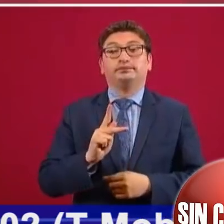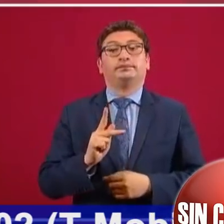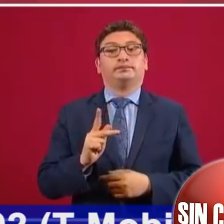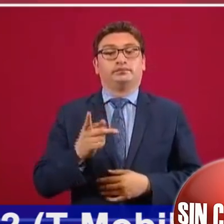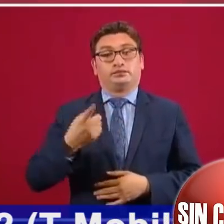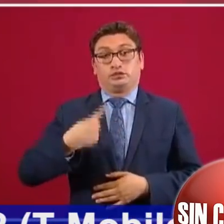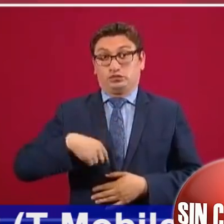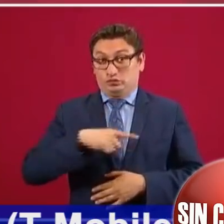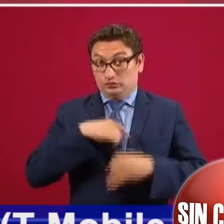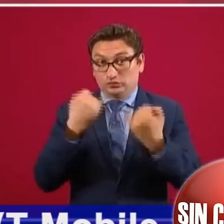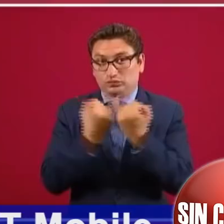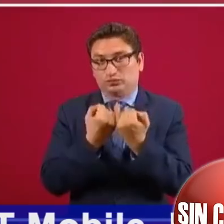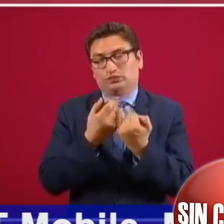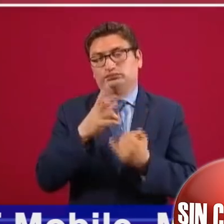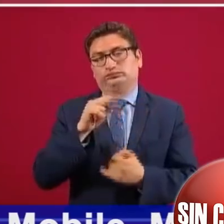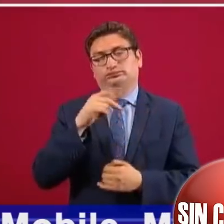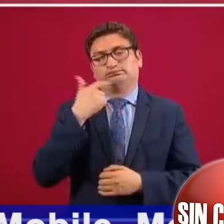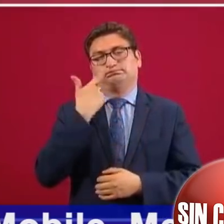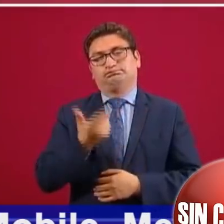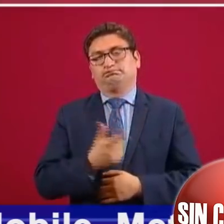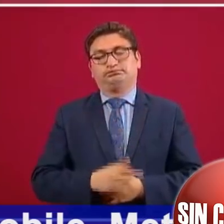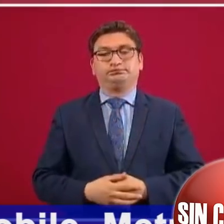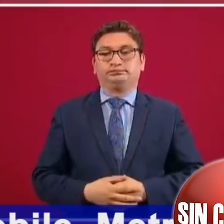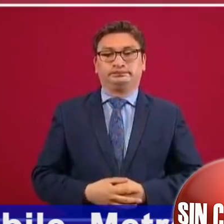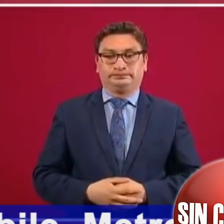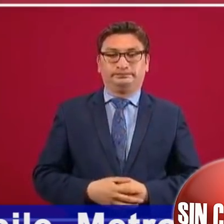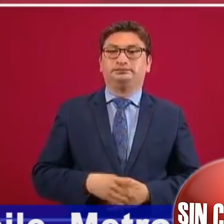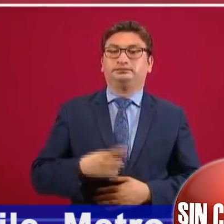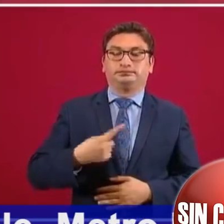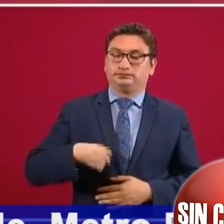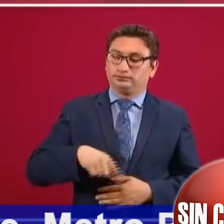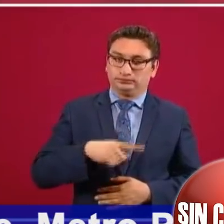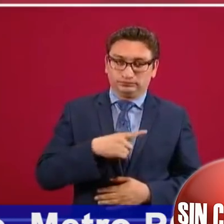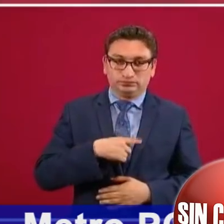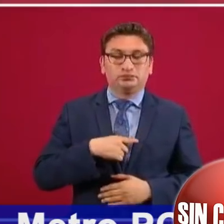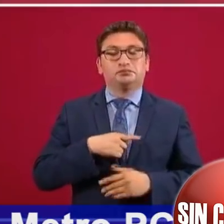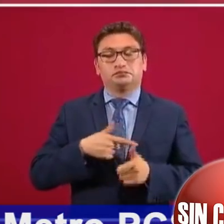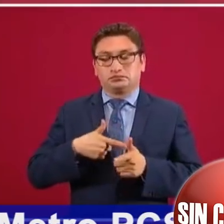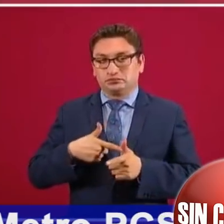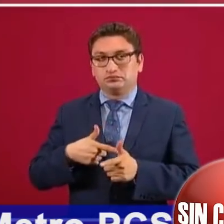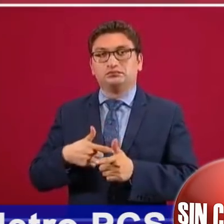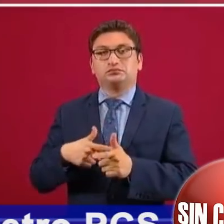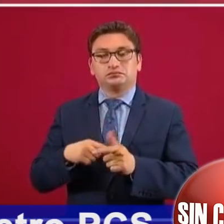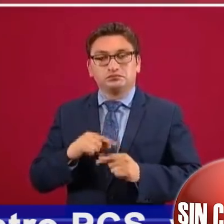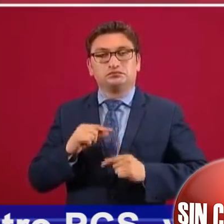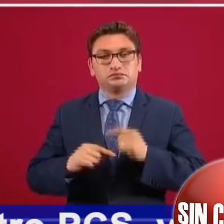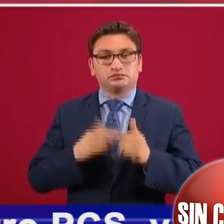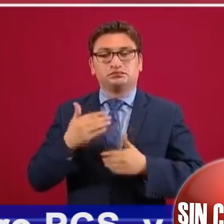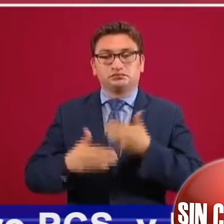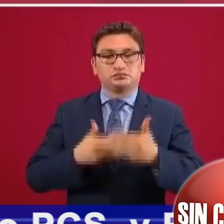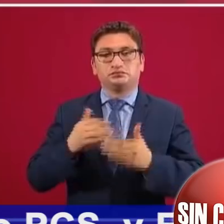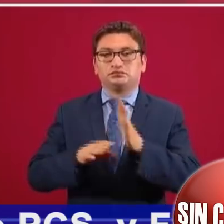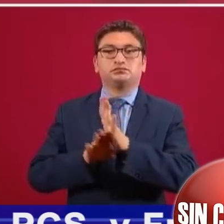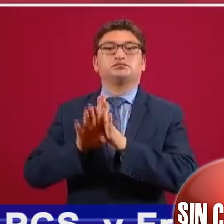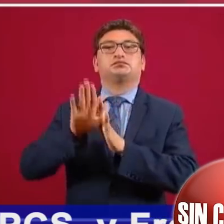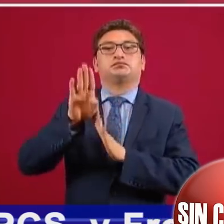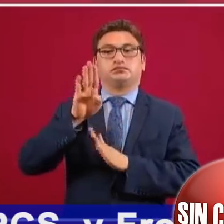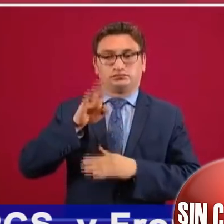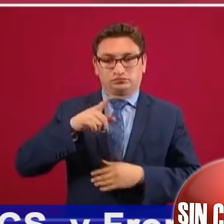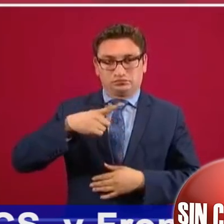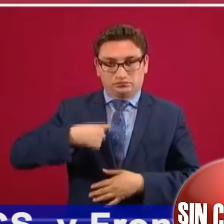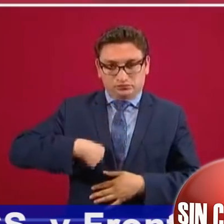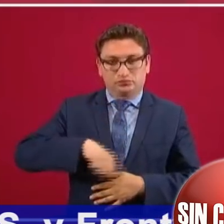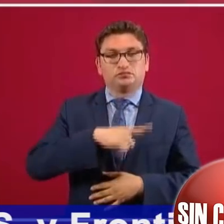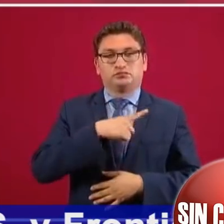nosotros no queremos eso. Nosotros vamos a salir con nuestra